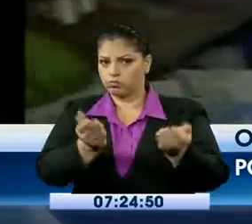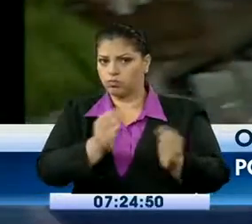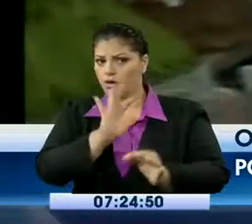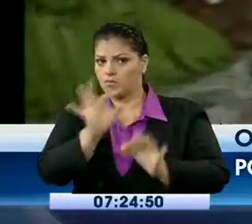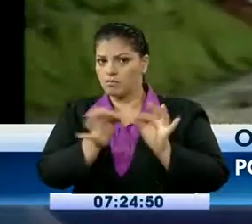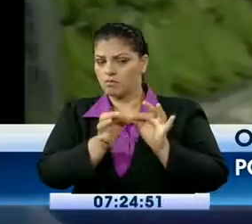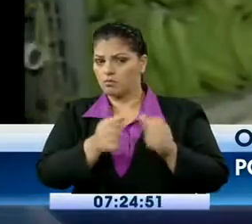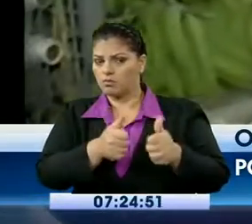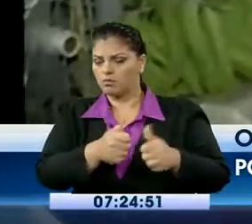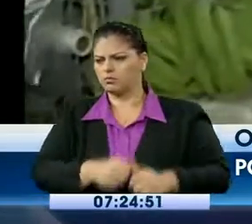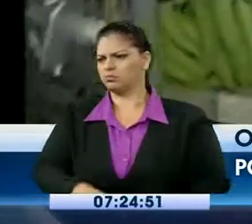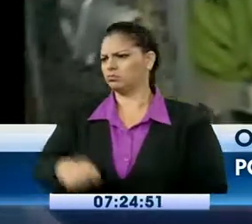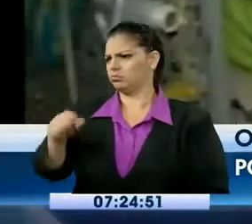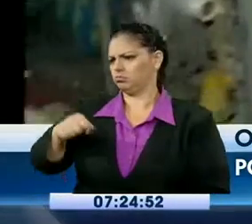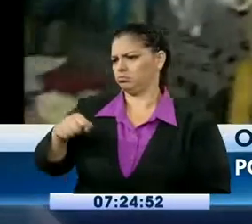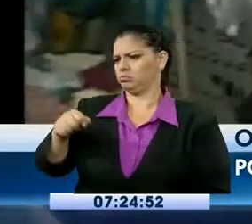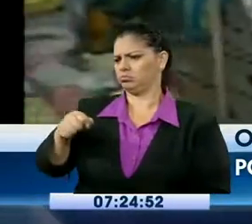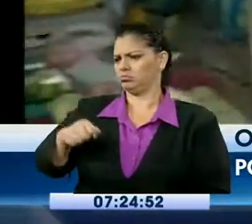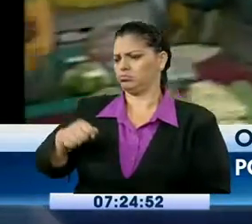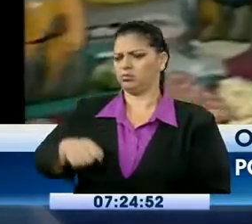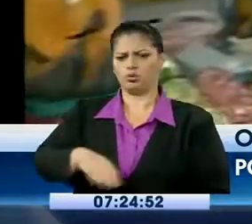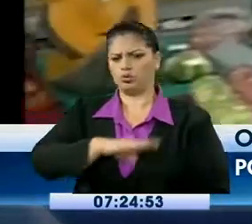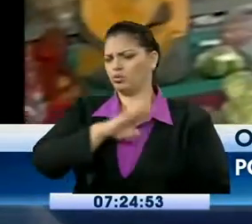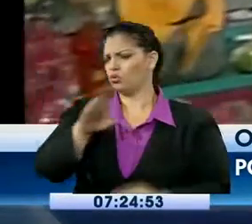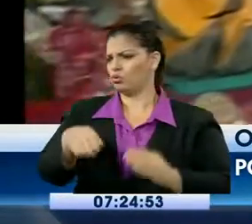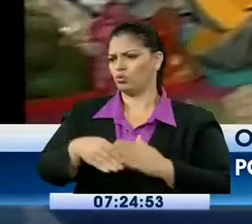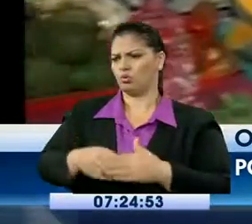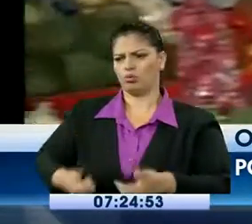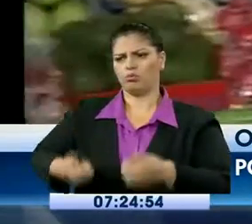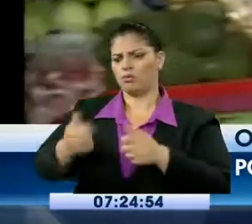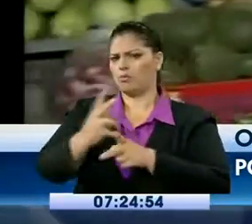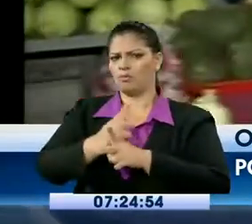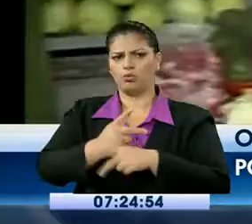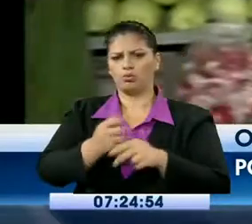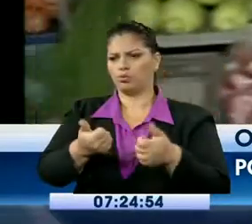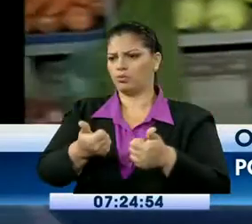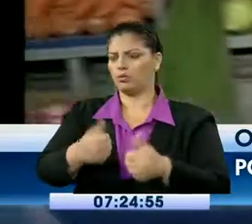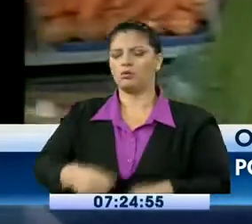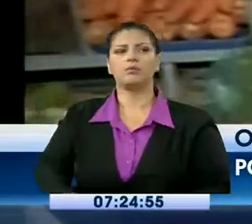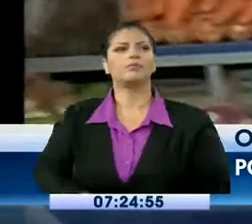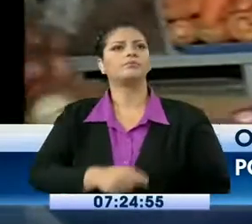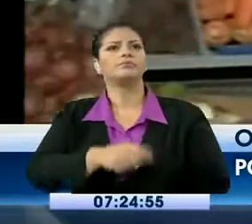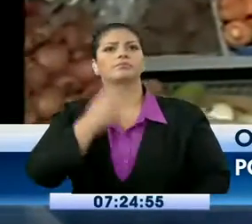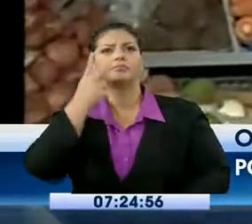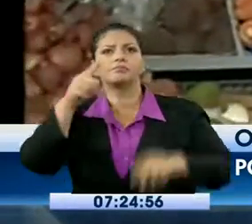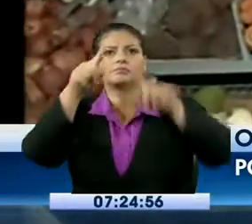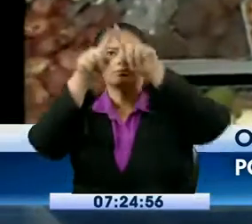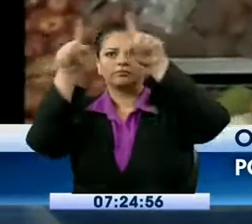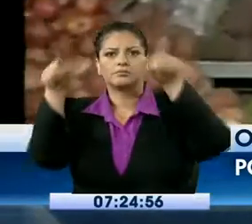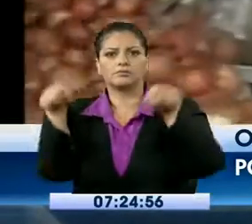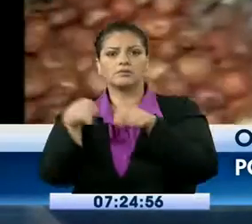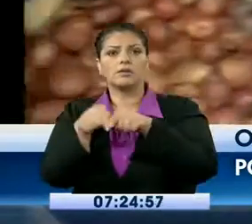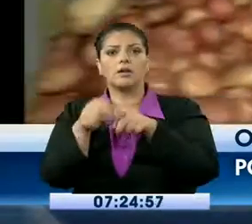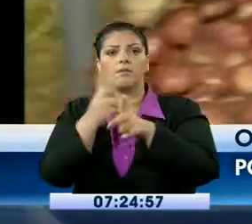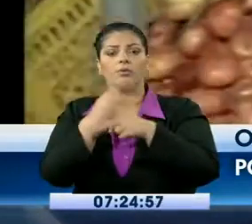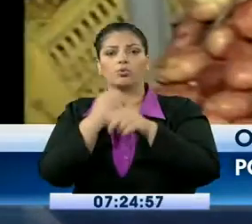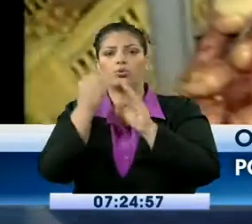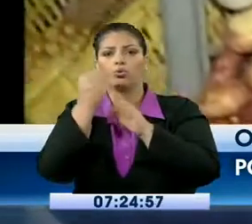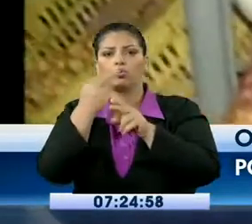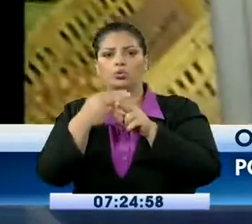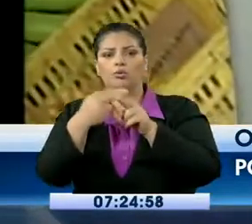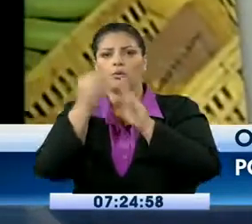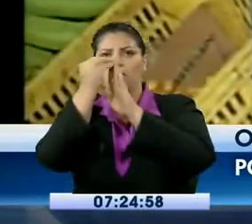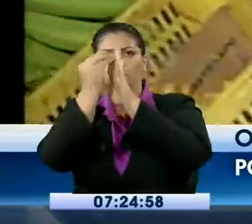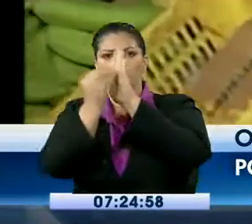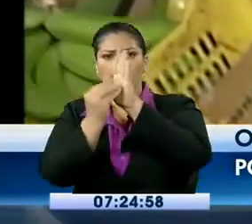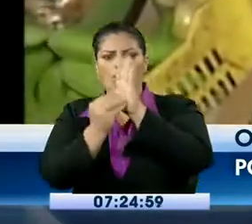correctamente. Está pesando con yapa, además. Todos los productos están bien. Por ejemplo, la lista de los precios. Ahí está la lista toda. 30 centavos la